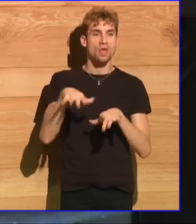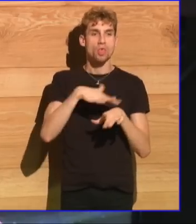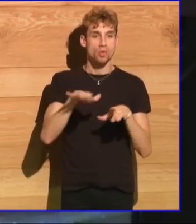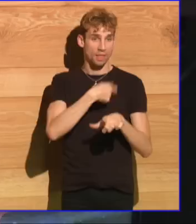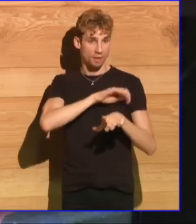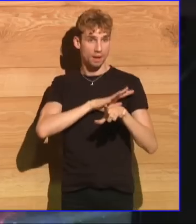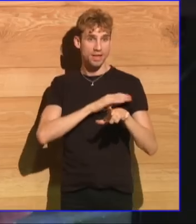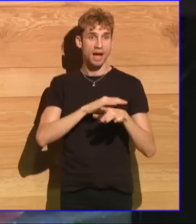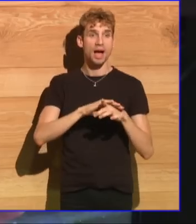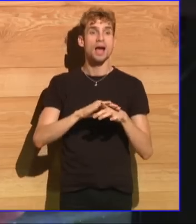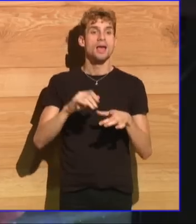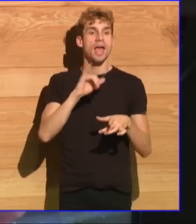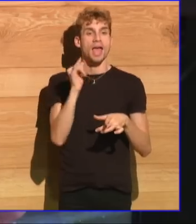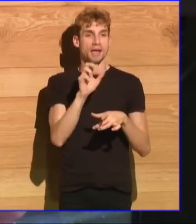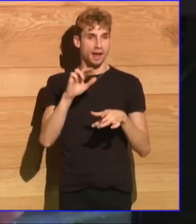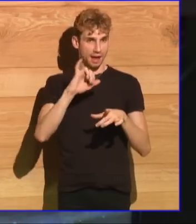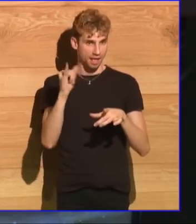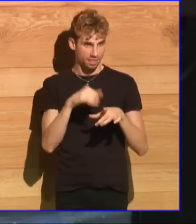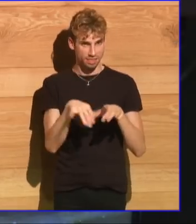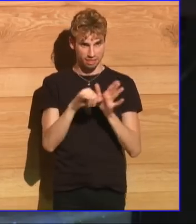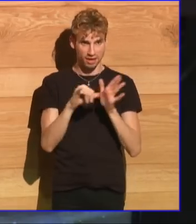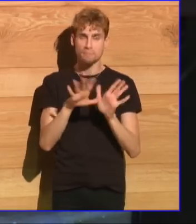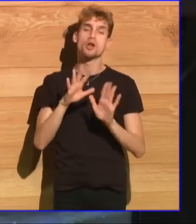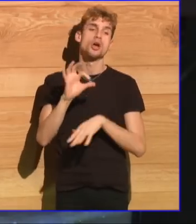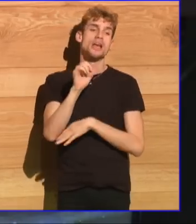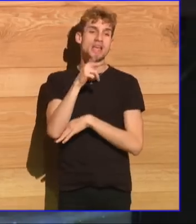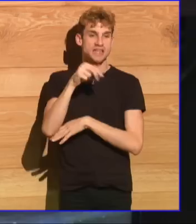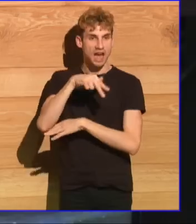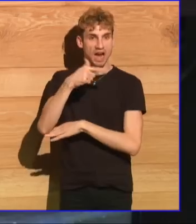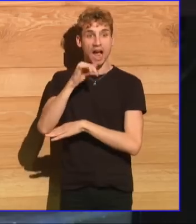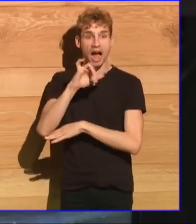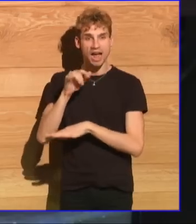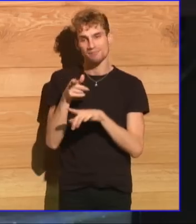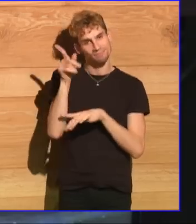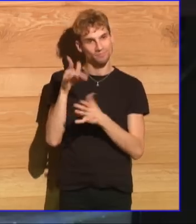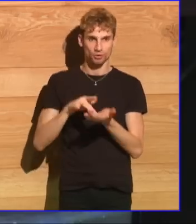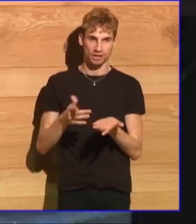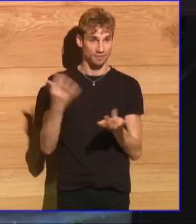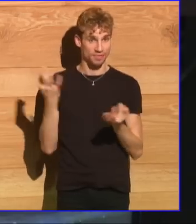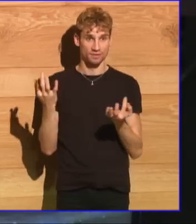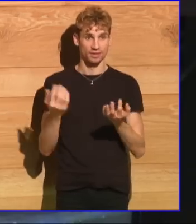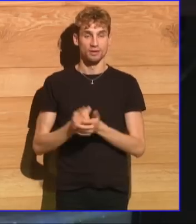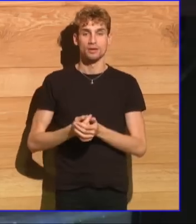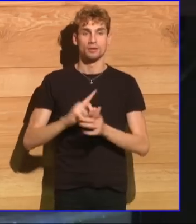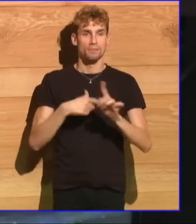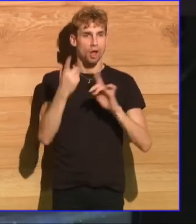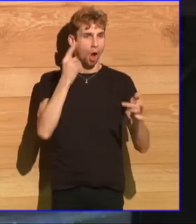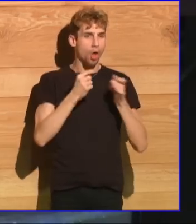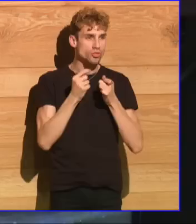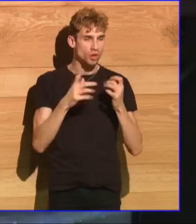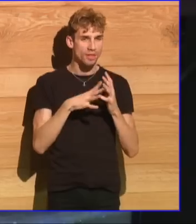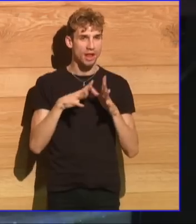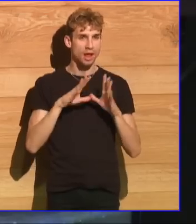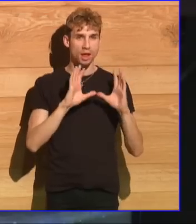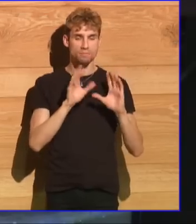España, pero Shanghái había que hacerla en Shanghái. Bueno, pues todo ese manejo de las multitudes,